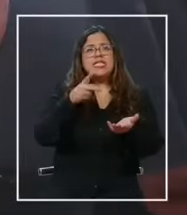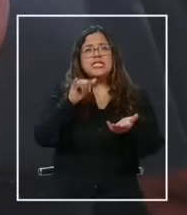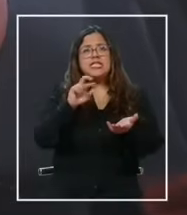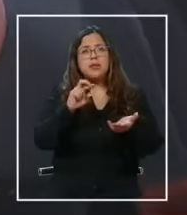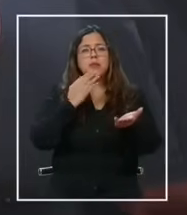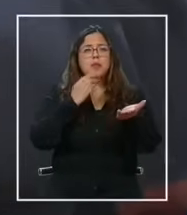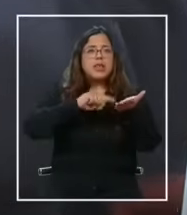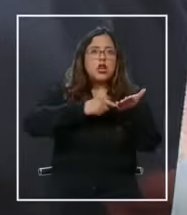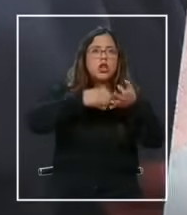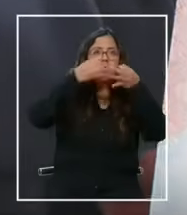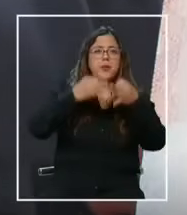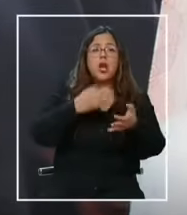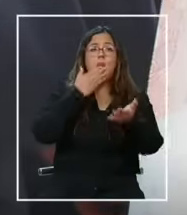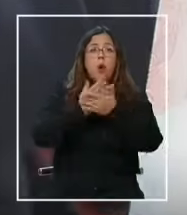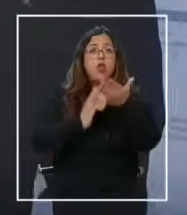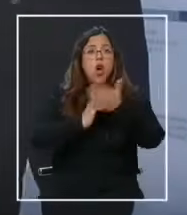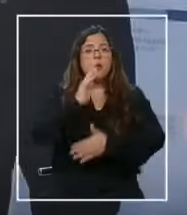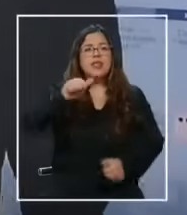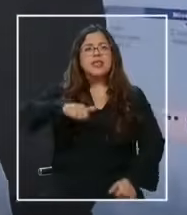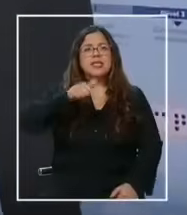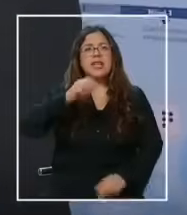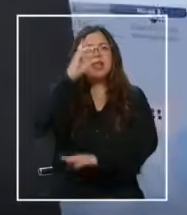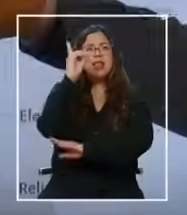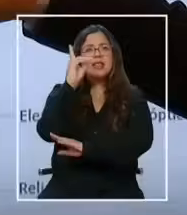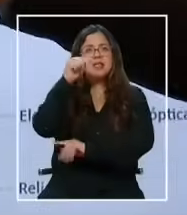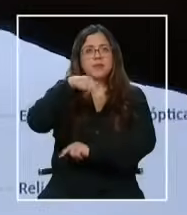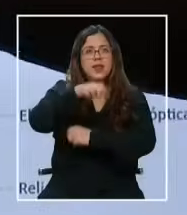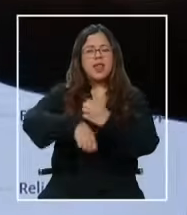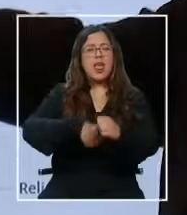estreno el próximo 16 de diciembre